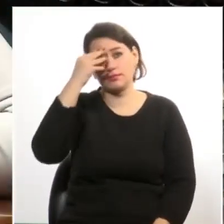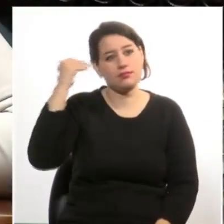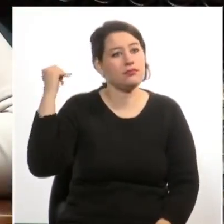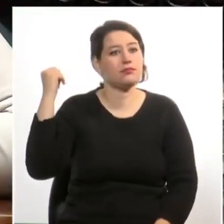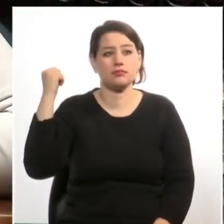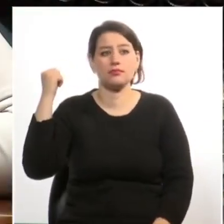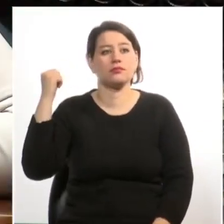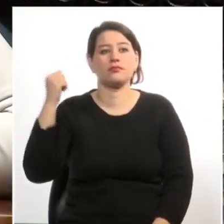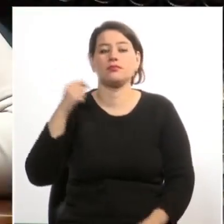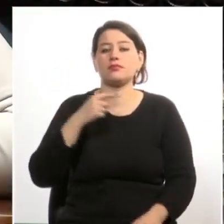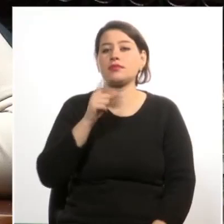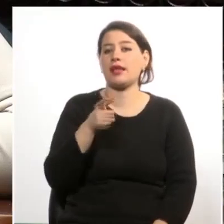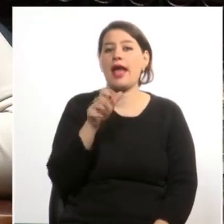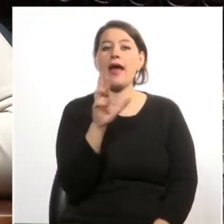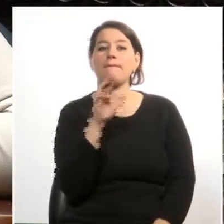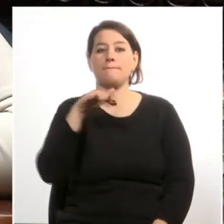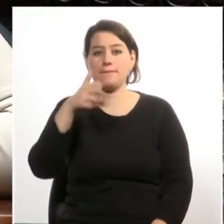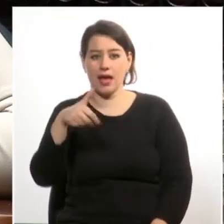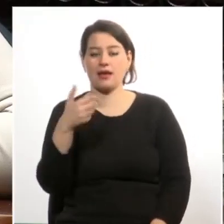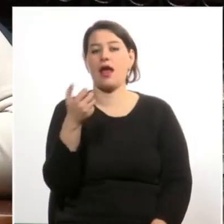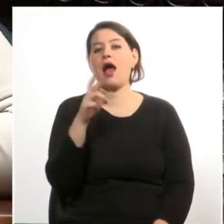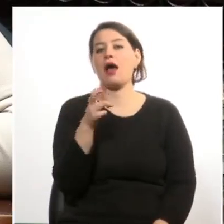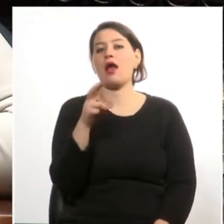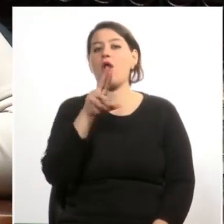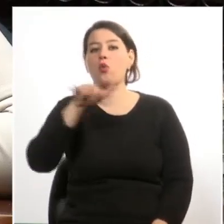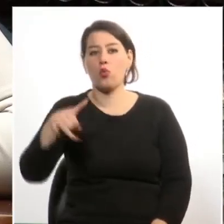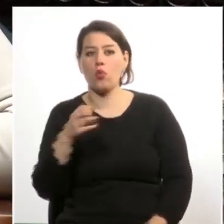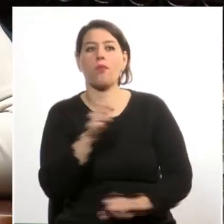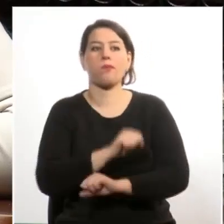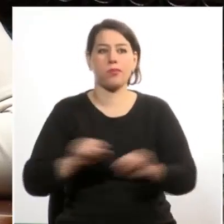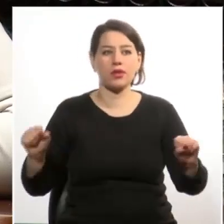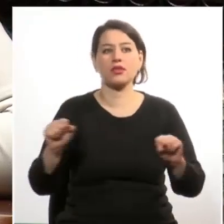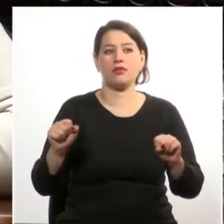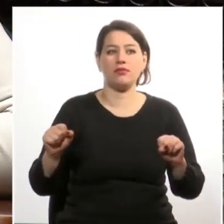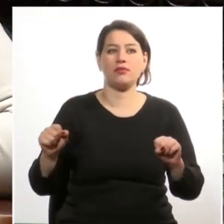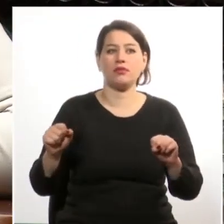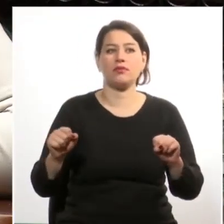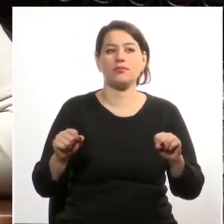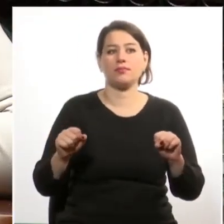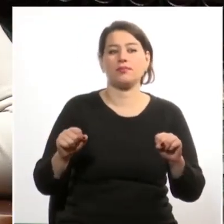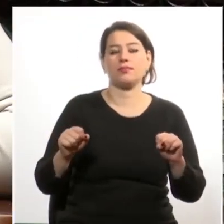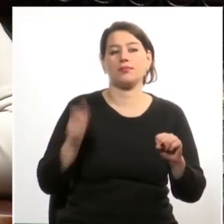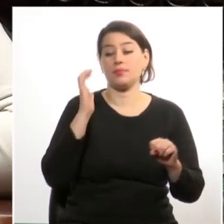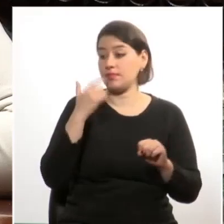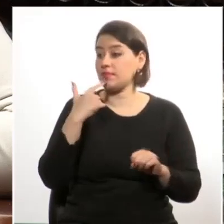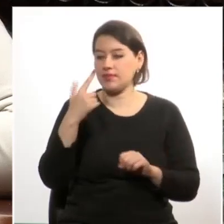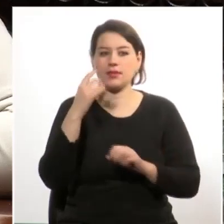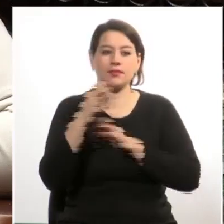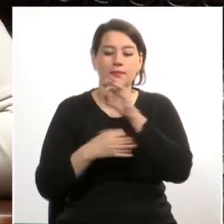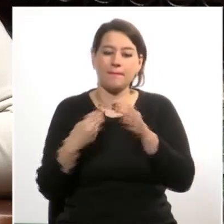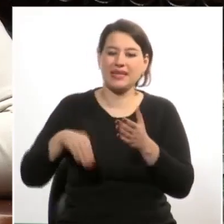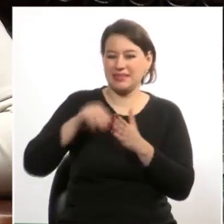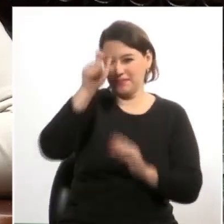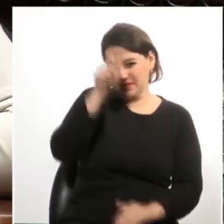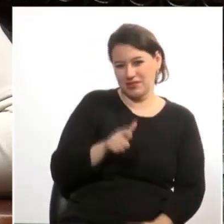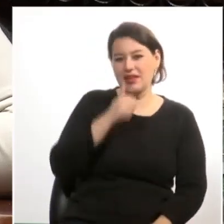inolvidablemente, a la voz de Germán Araujo haciendo posible la hazaña desde CX30. Recoge el